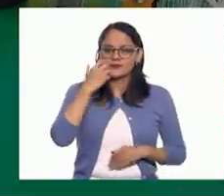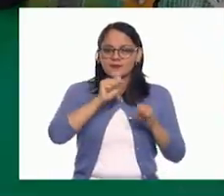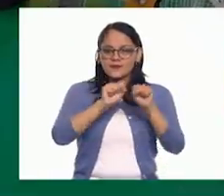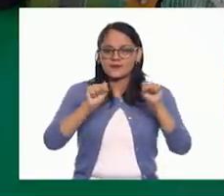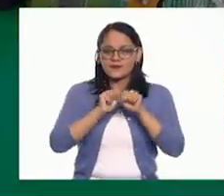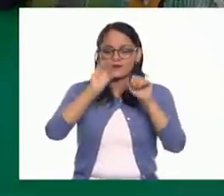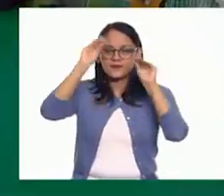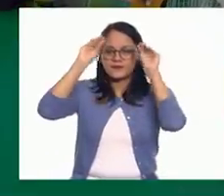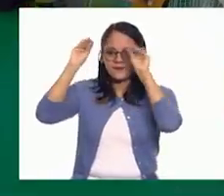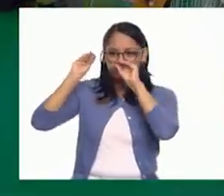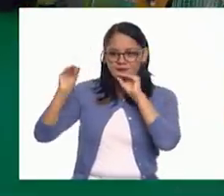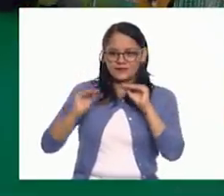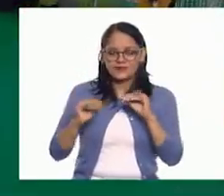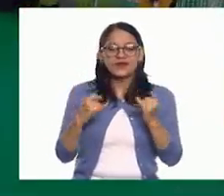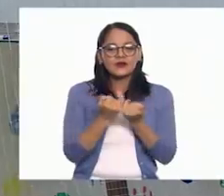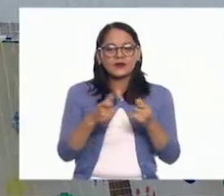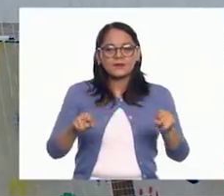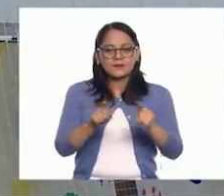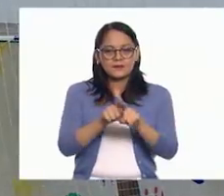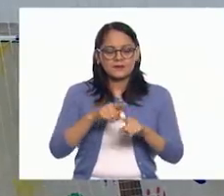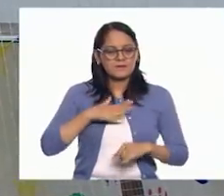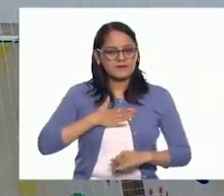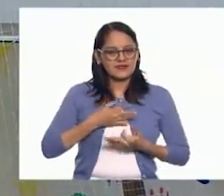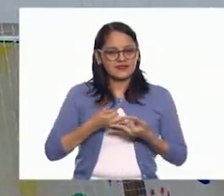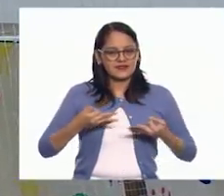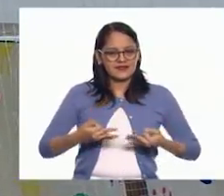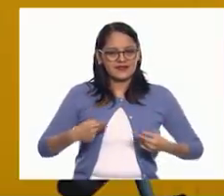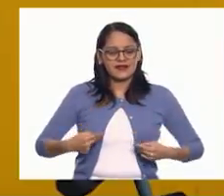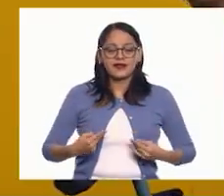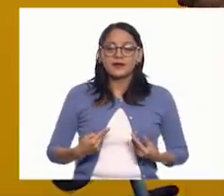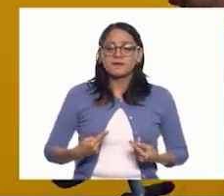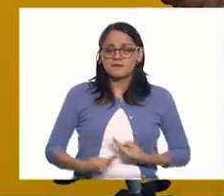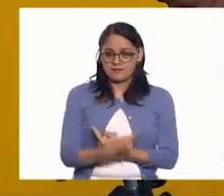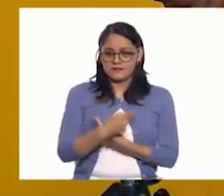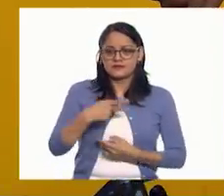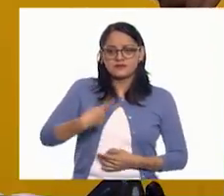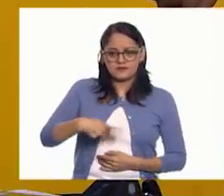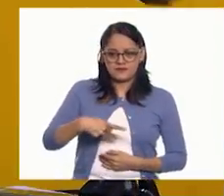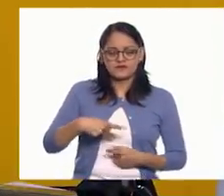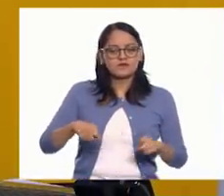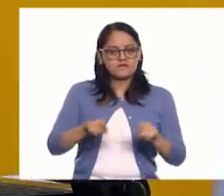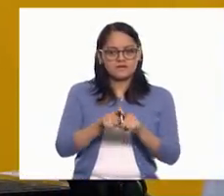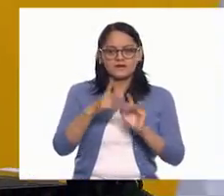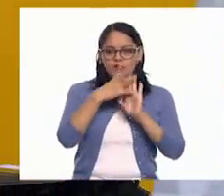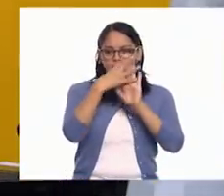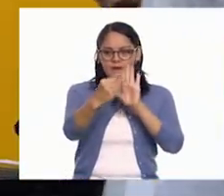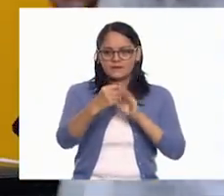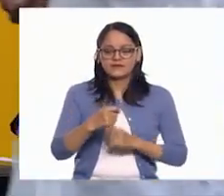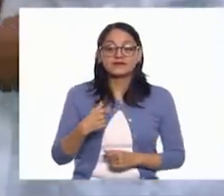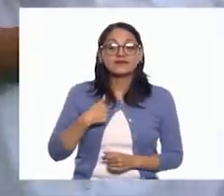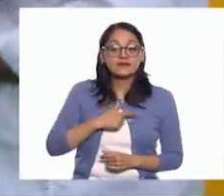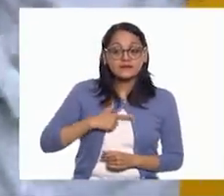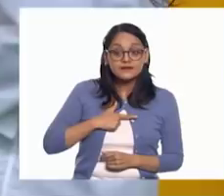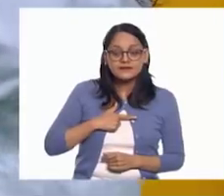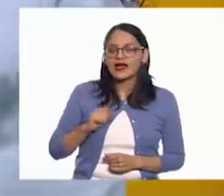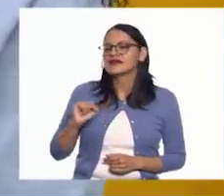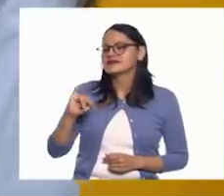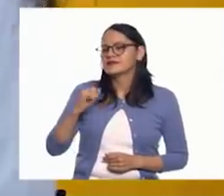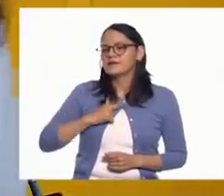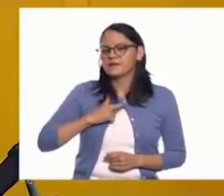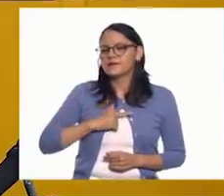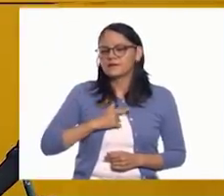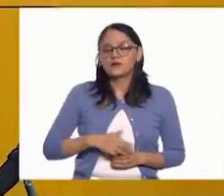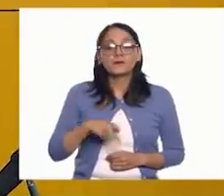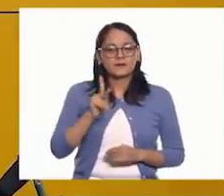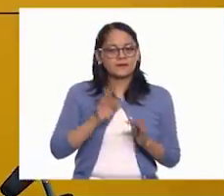clase, como adornamos en mi tierra. Espero que les haya gustado. Me encantó. Pero además noté una cosa muy importante.